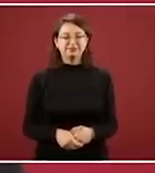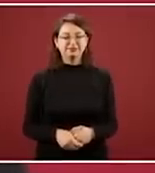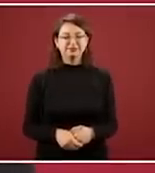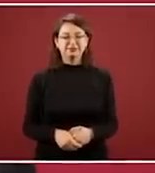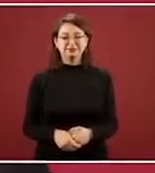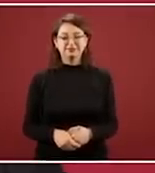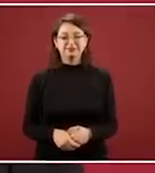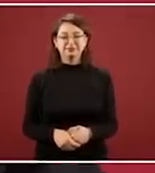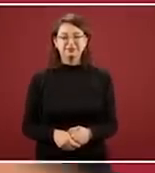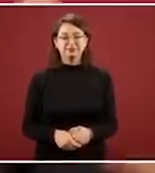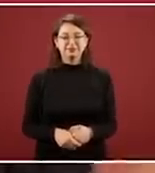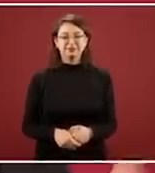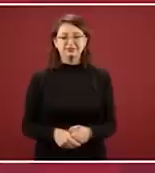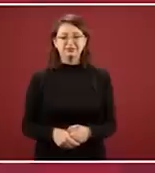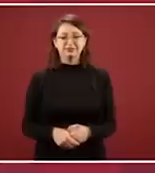Y eso